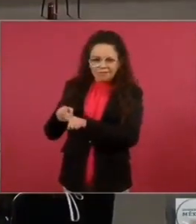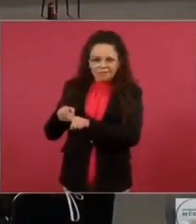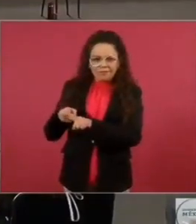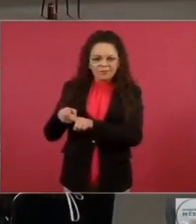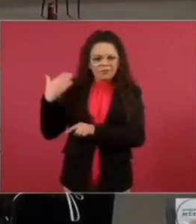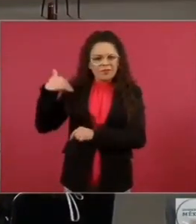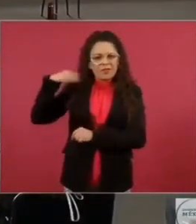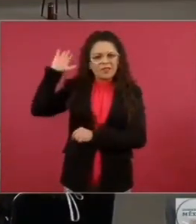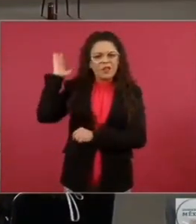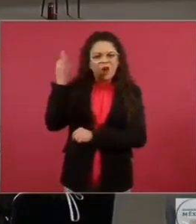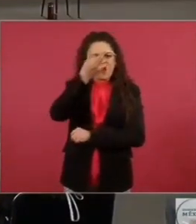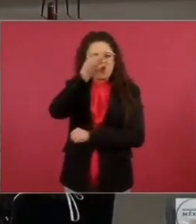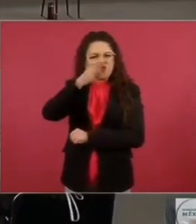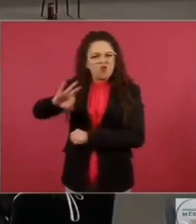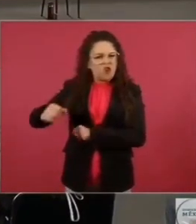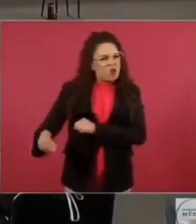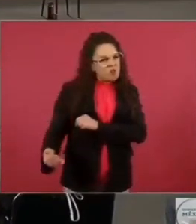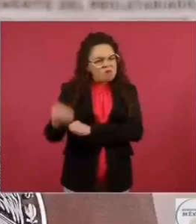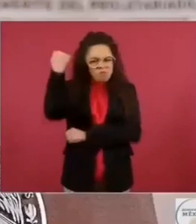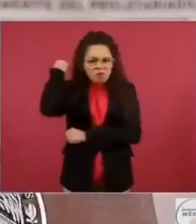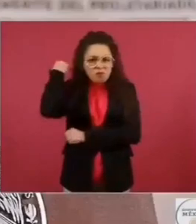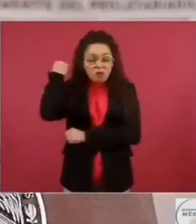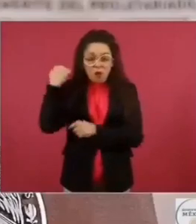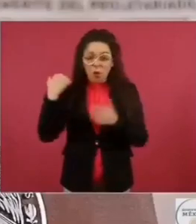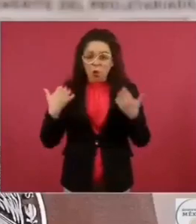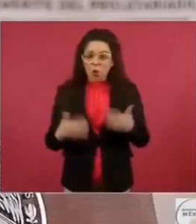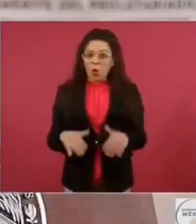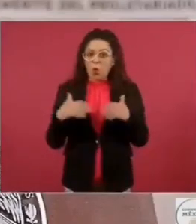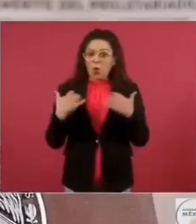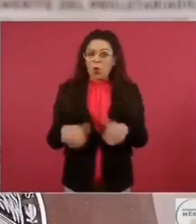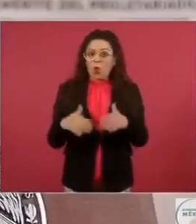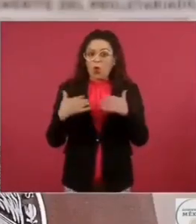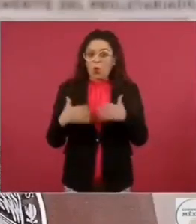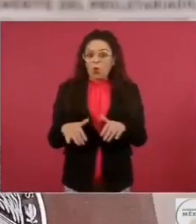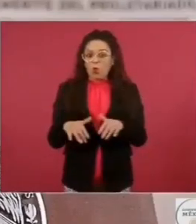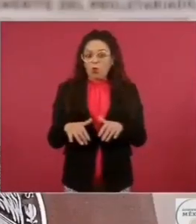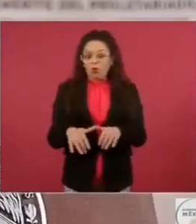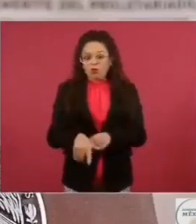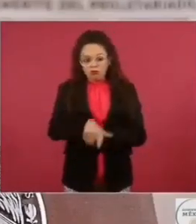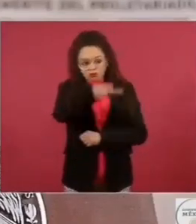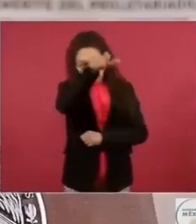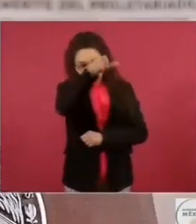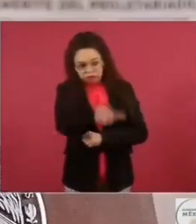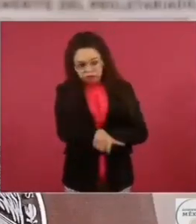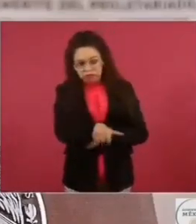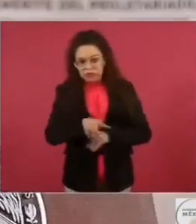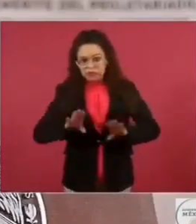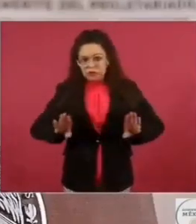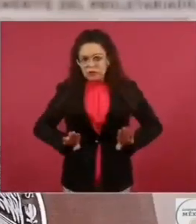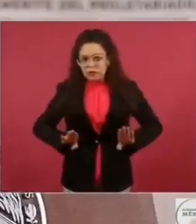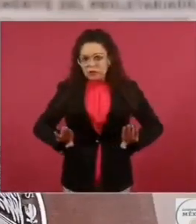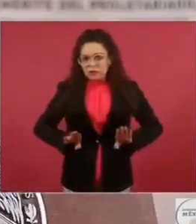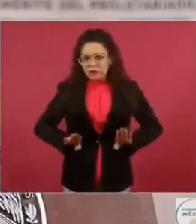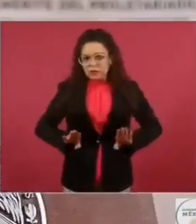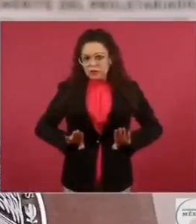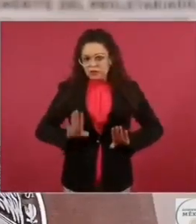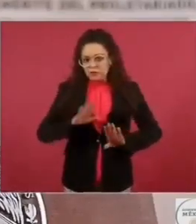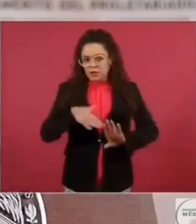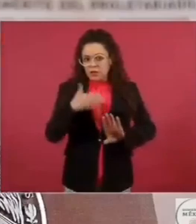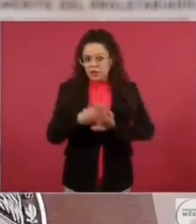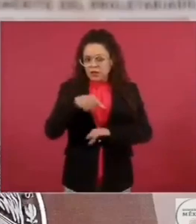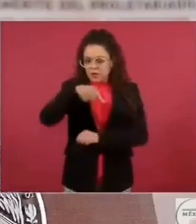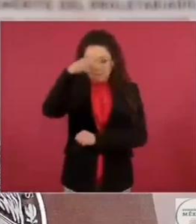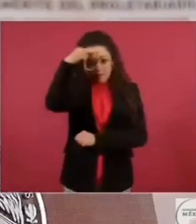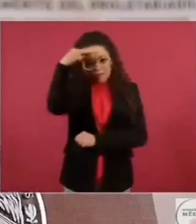madre. Eso manchando la figura presidencial, la investidura a nuestro país en estos